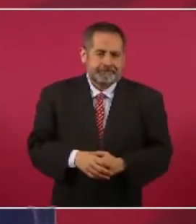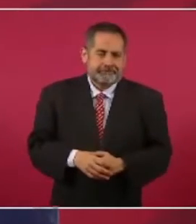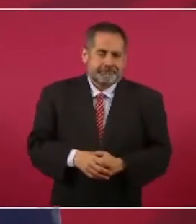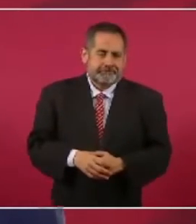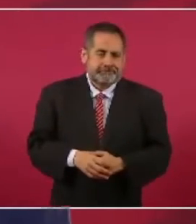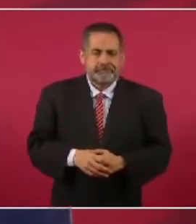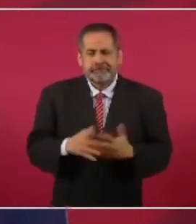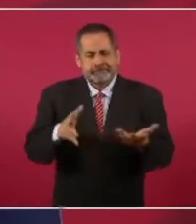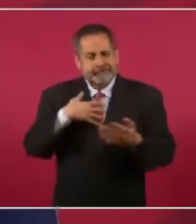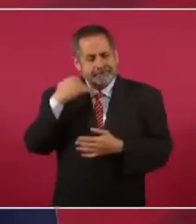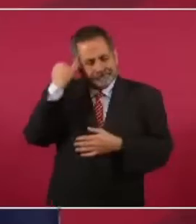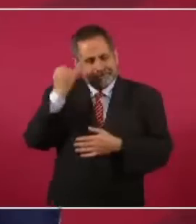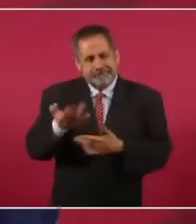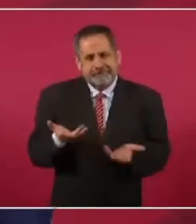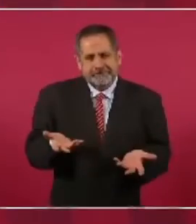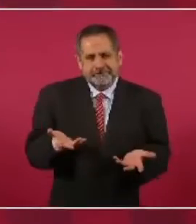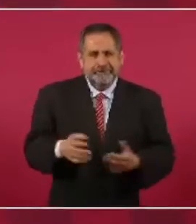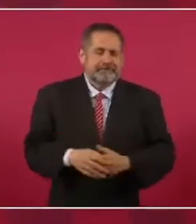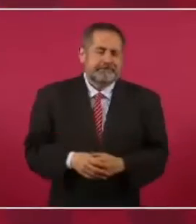Entonces ya se imaginan